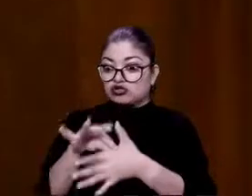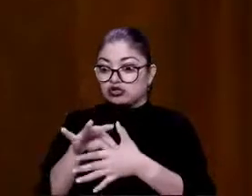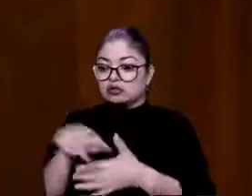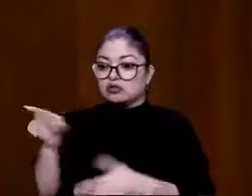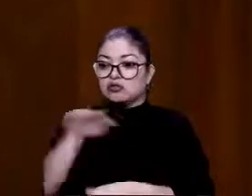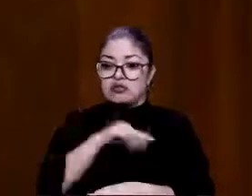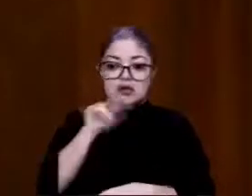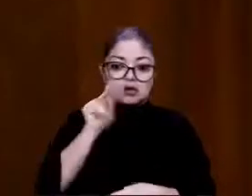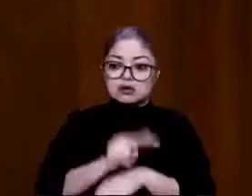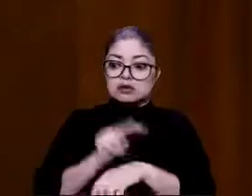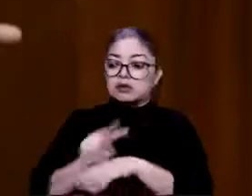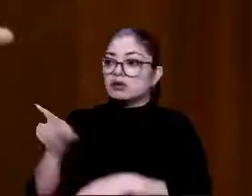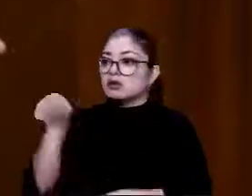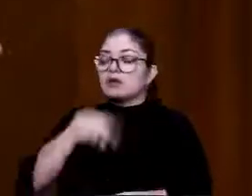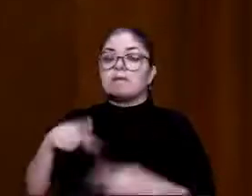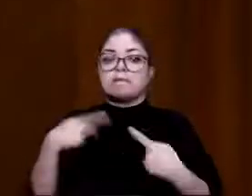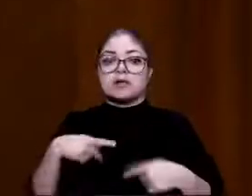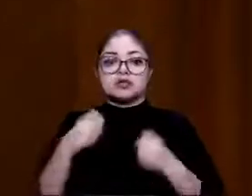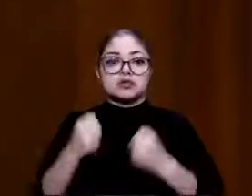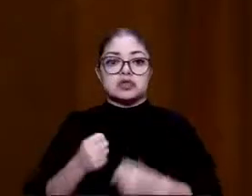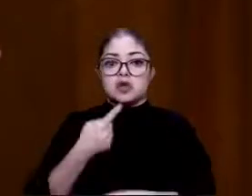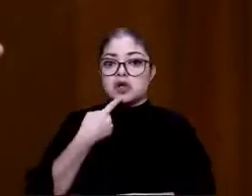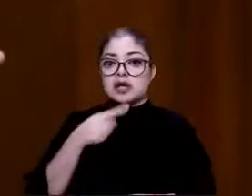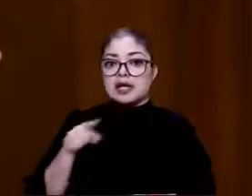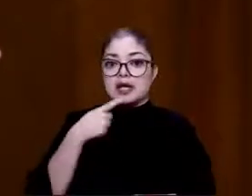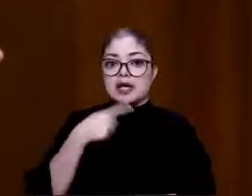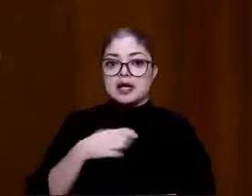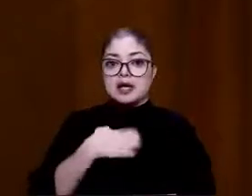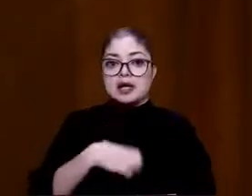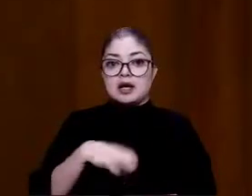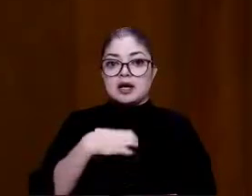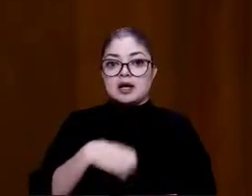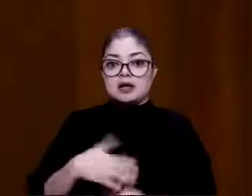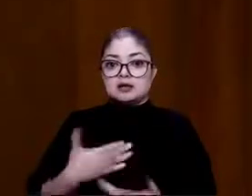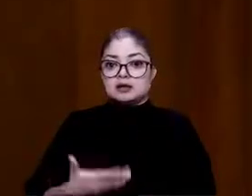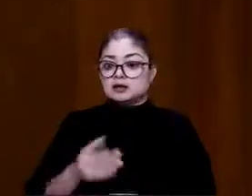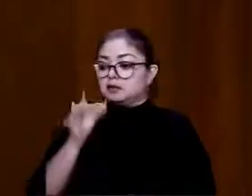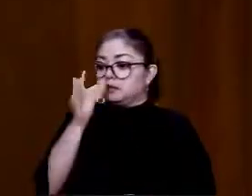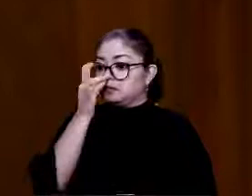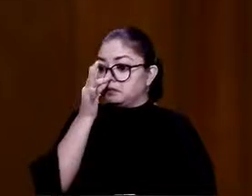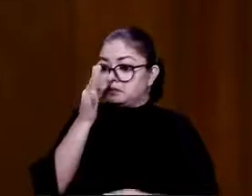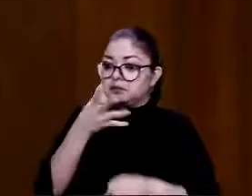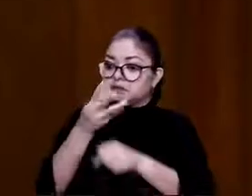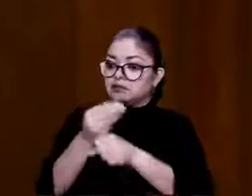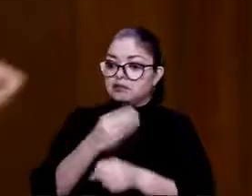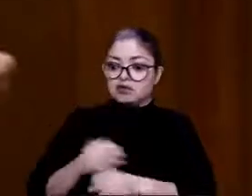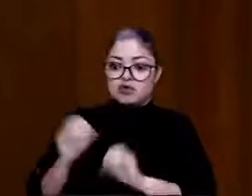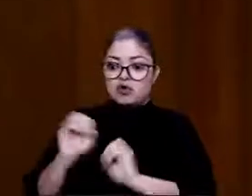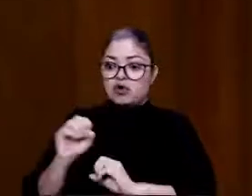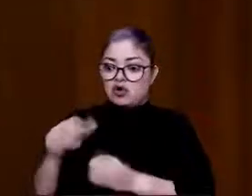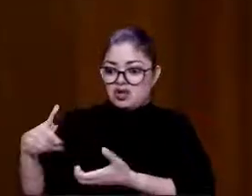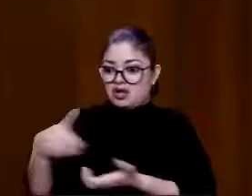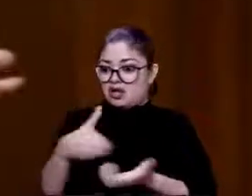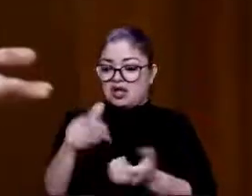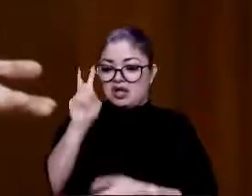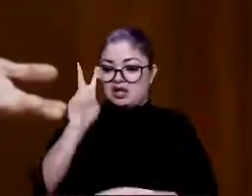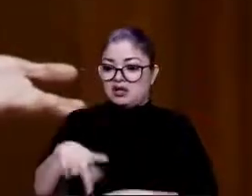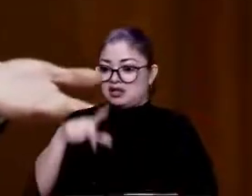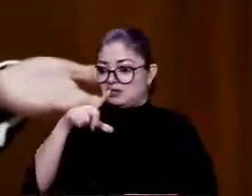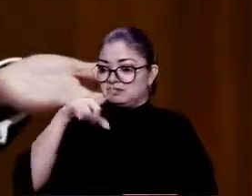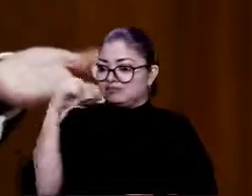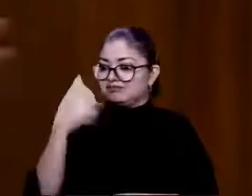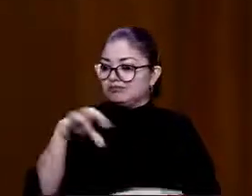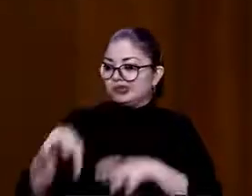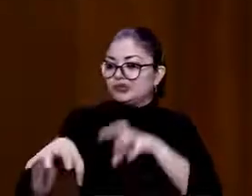verificar que la gente se queja, primero, que hay poco mantenimiento y que las vialidades están en pésimas condiciones. Y cuando